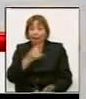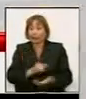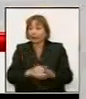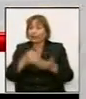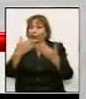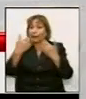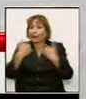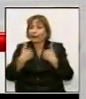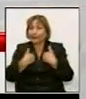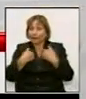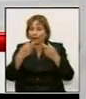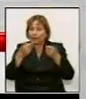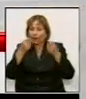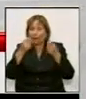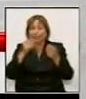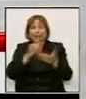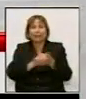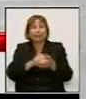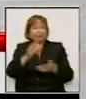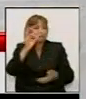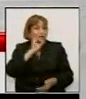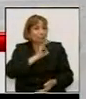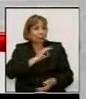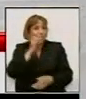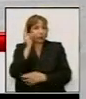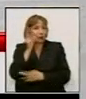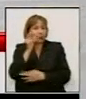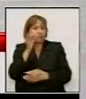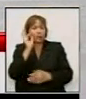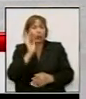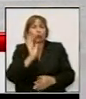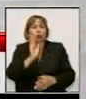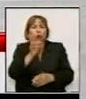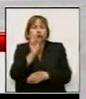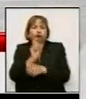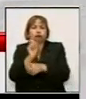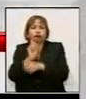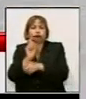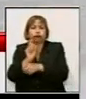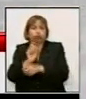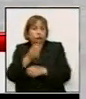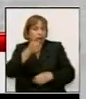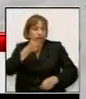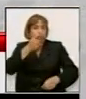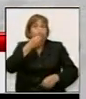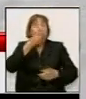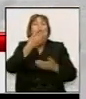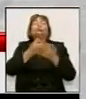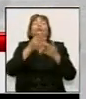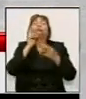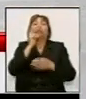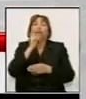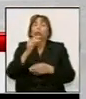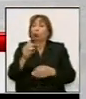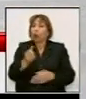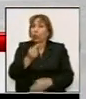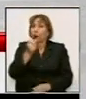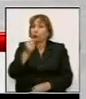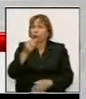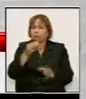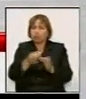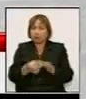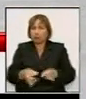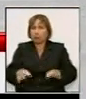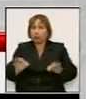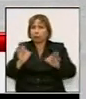tuvo las palmas magisteriales por su vocación en favor de la educación. Ocupó